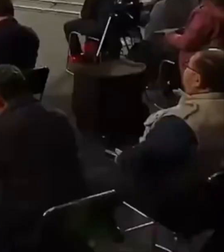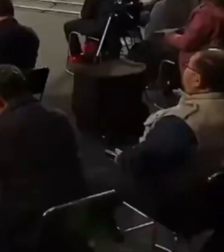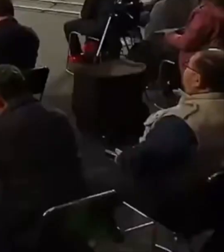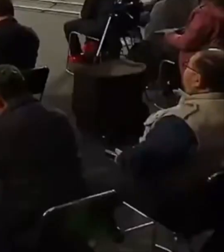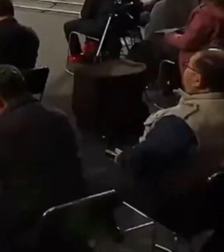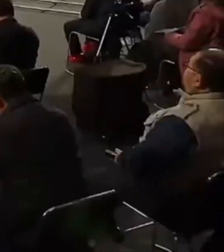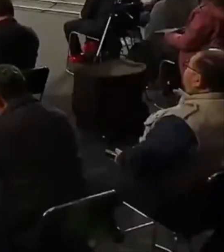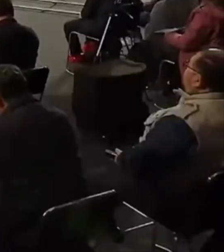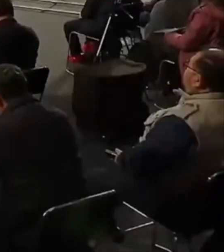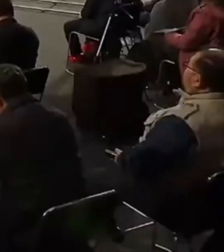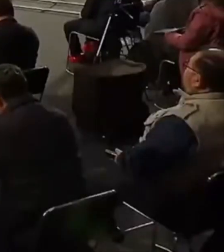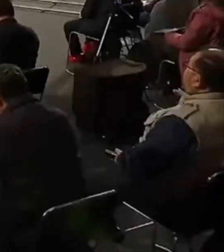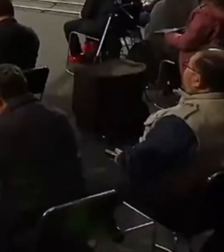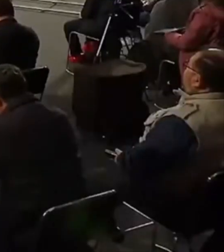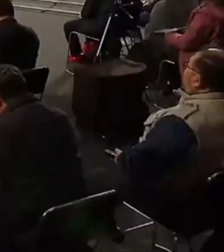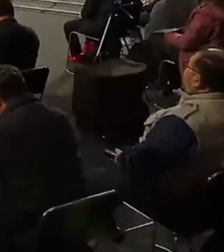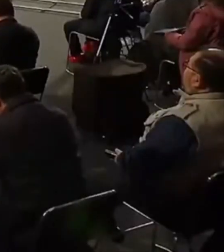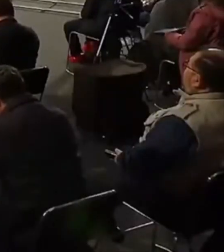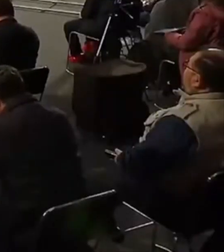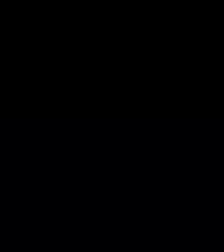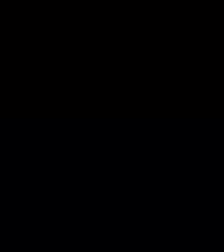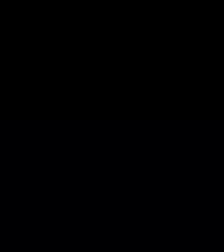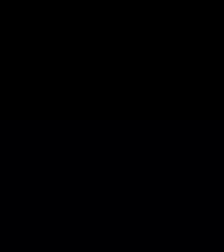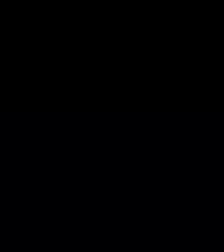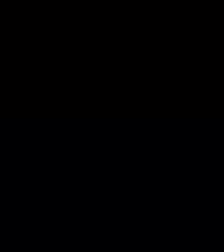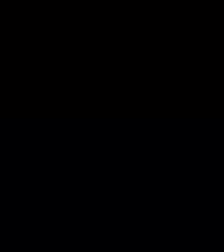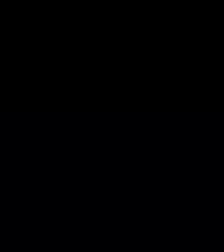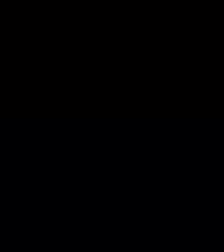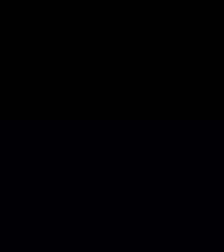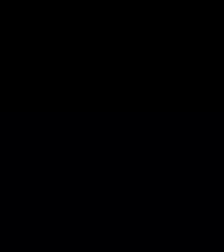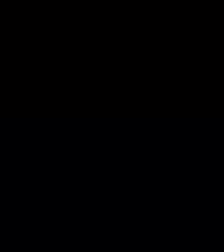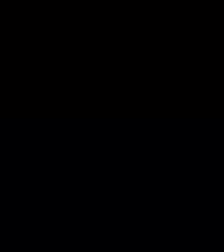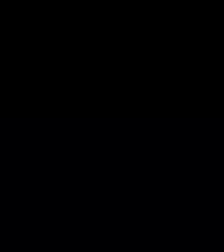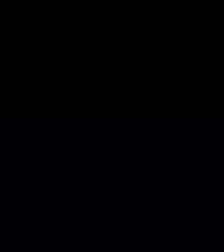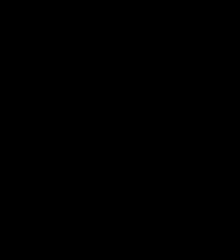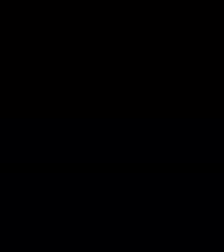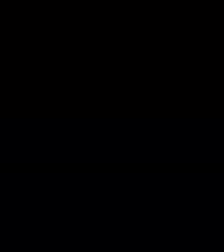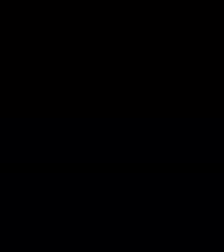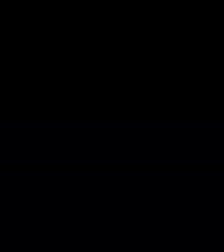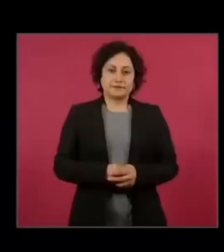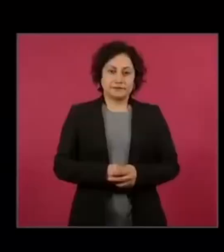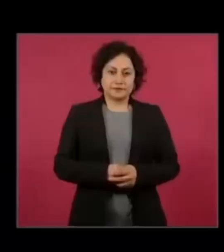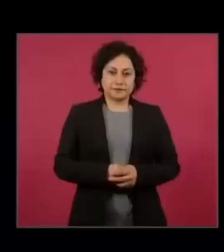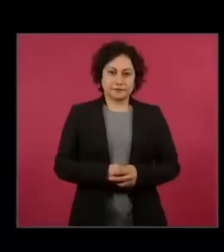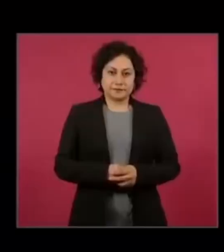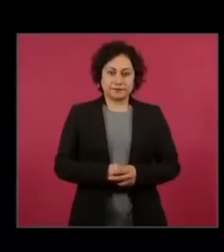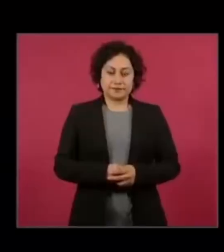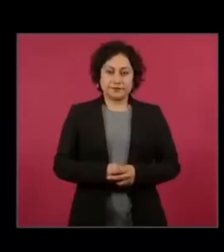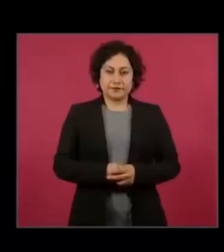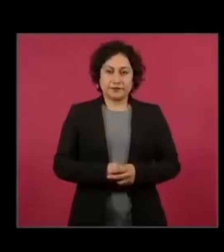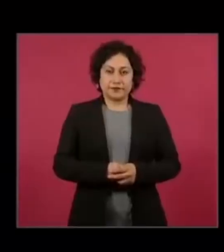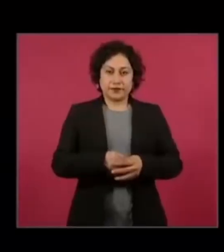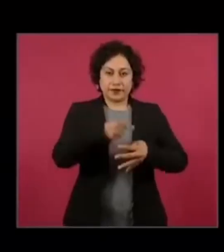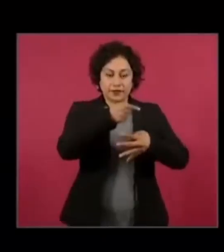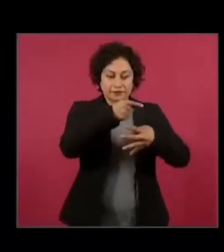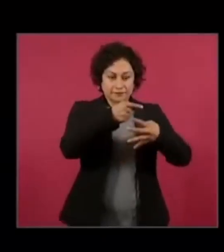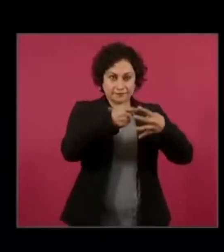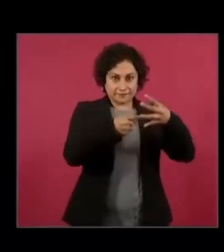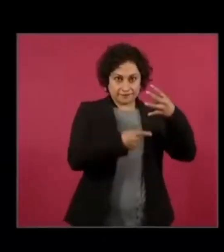las carpetas penales que tienen Paco, Chefo, Adrián, Raúl, todas, desístete.